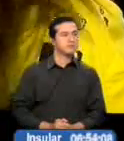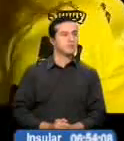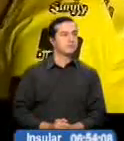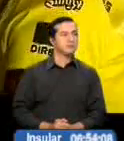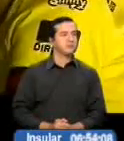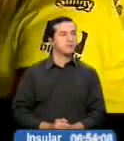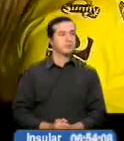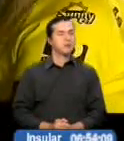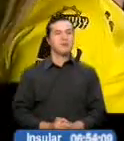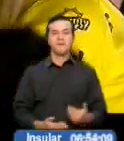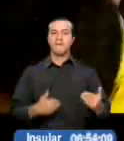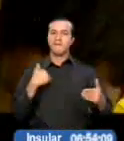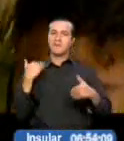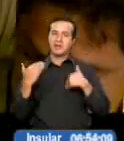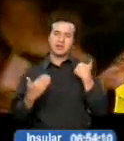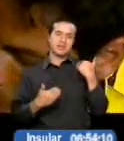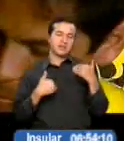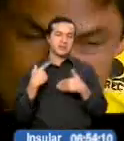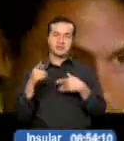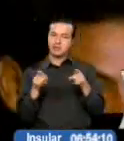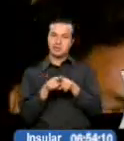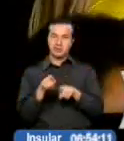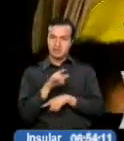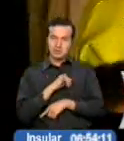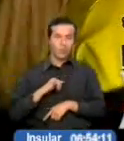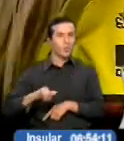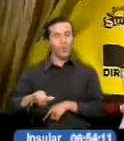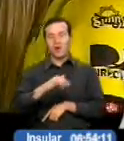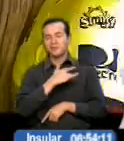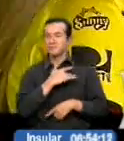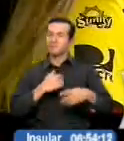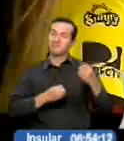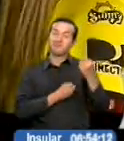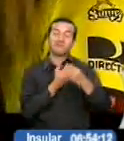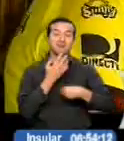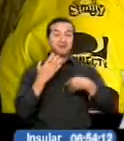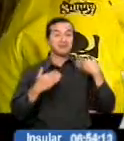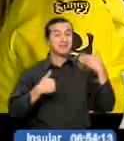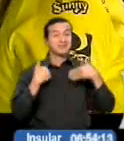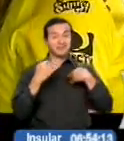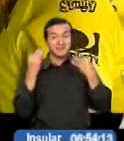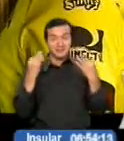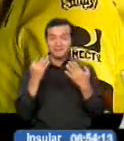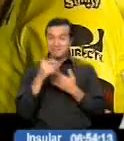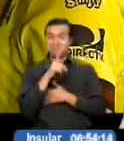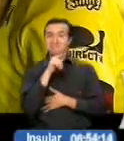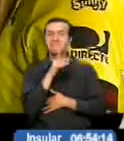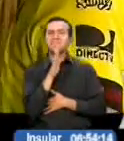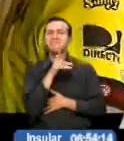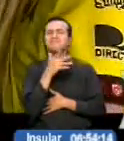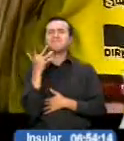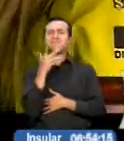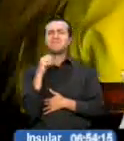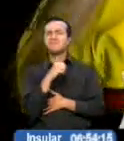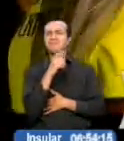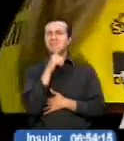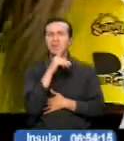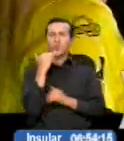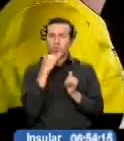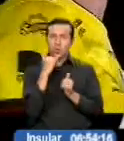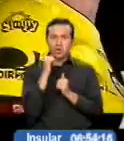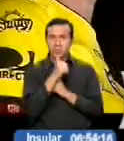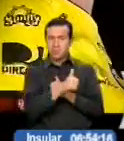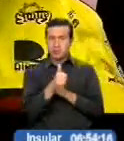La misma felicidad que sienten ustedes la sentimos nosotros. Los verdaderos protagonistas de esto son los